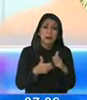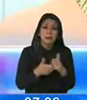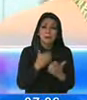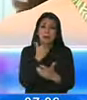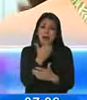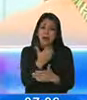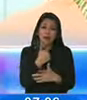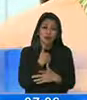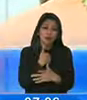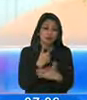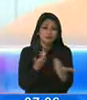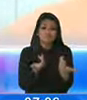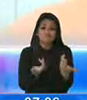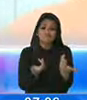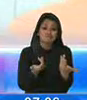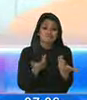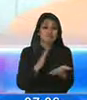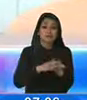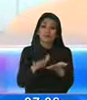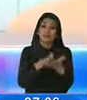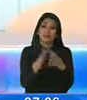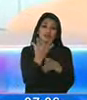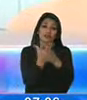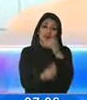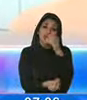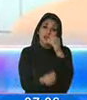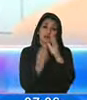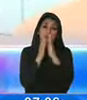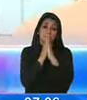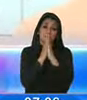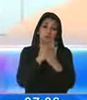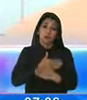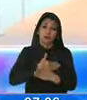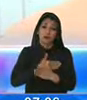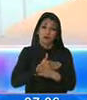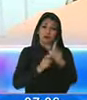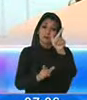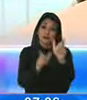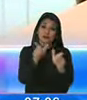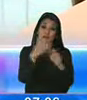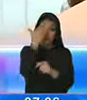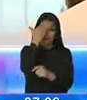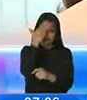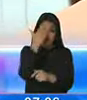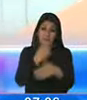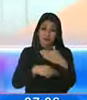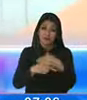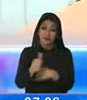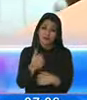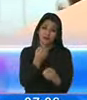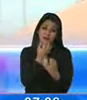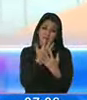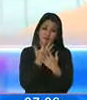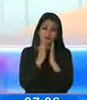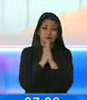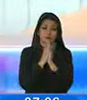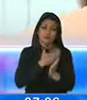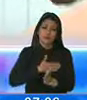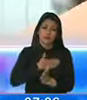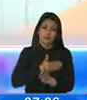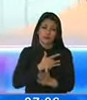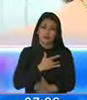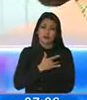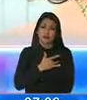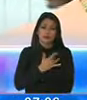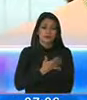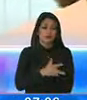en algo les he fallado, que por favor me concedan las personas que sepan algo de ellas información, porque mi